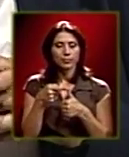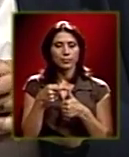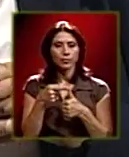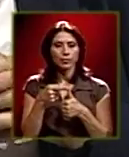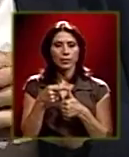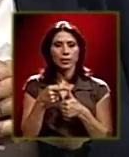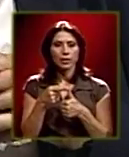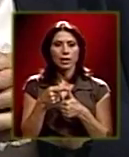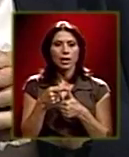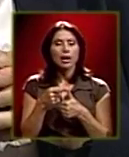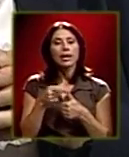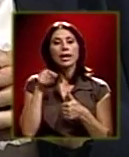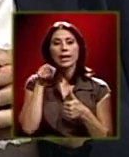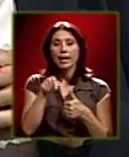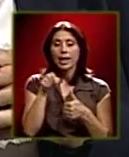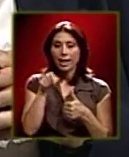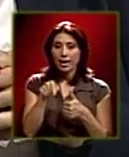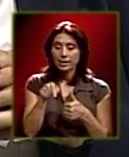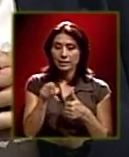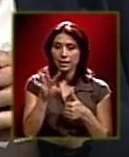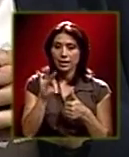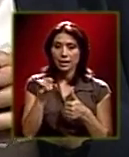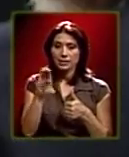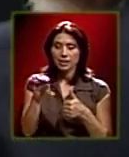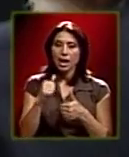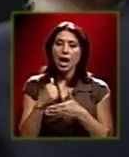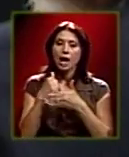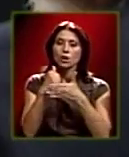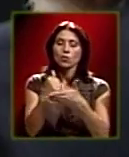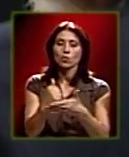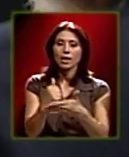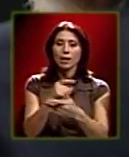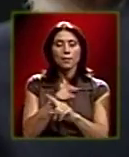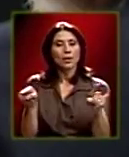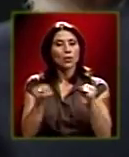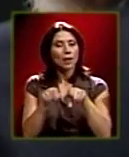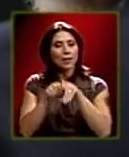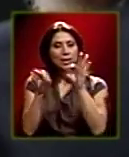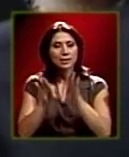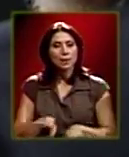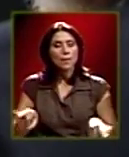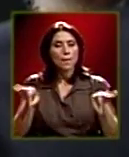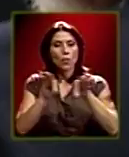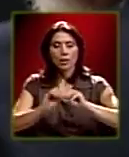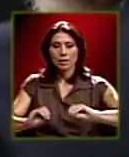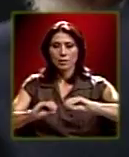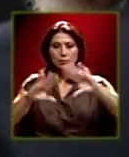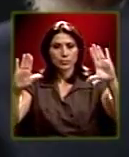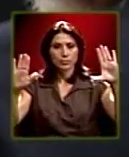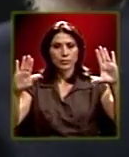En primer lugar, que ese instrumento ayude, pero también es importante aclarar que